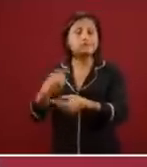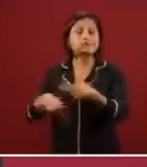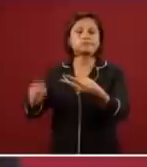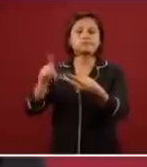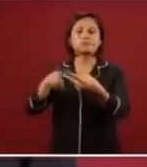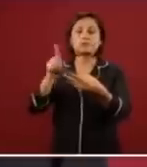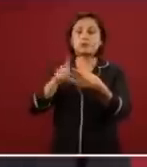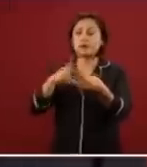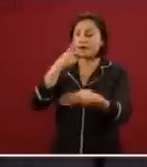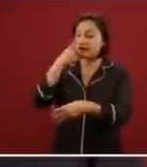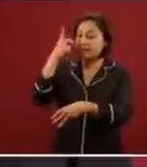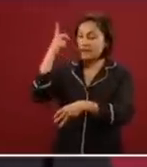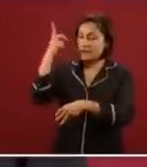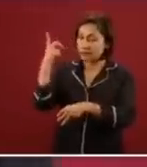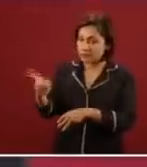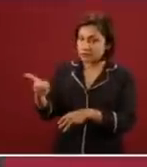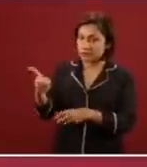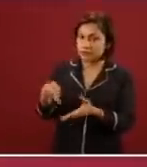compromiso de